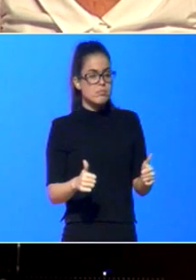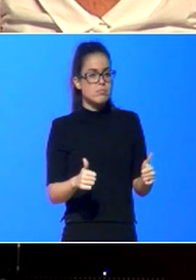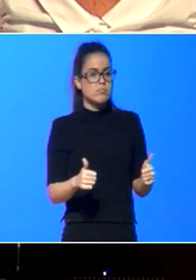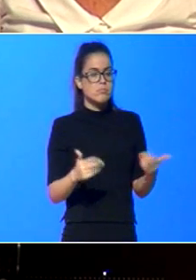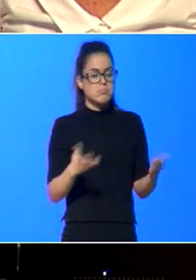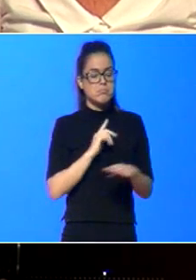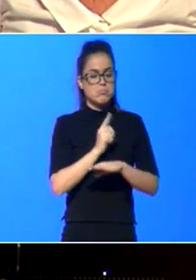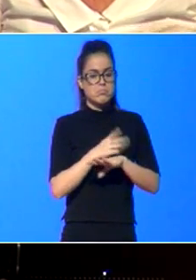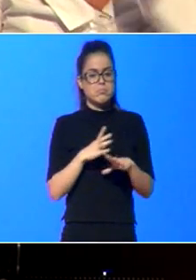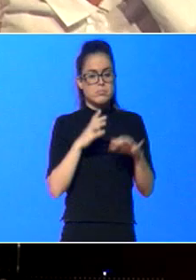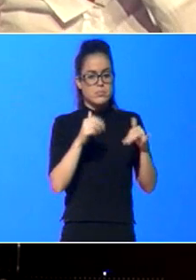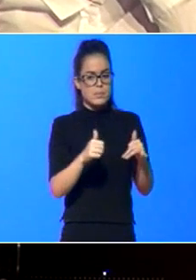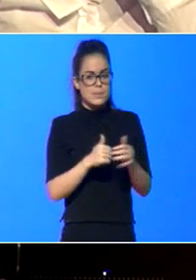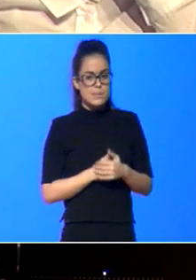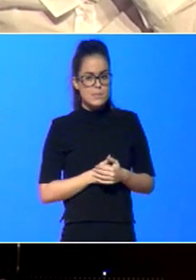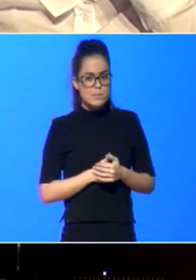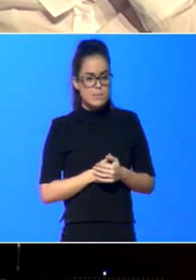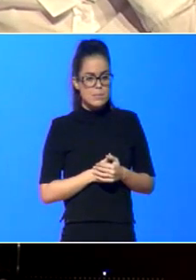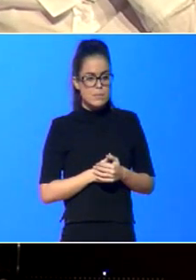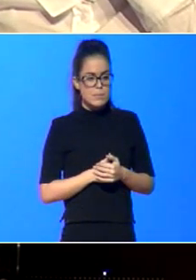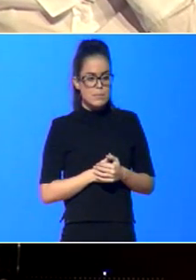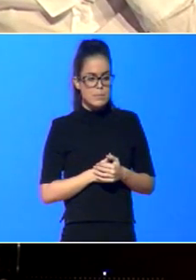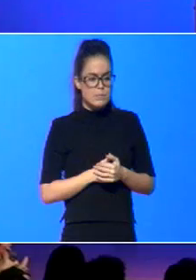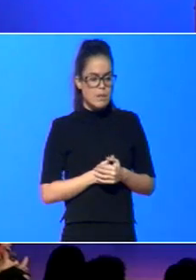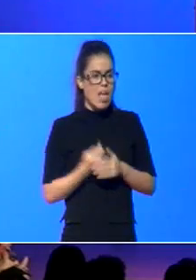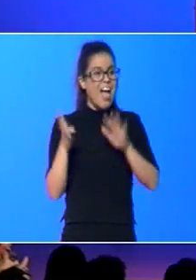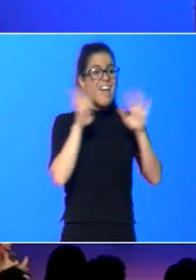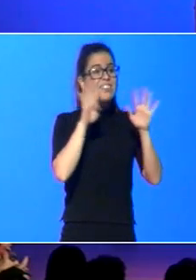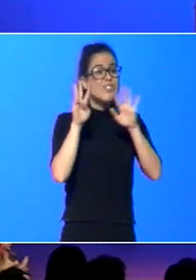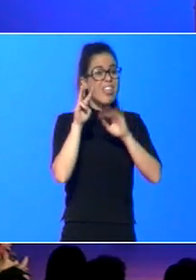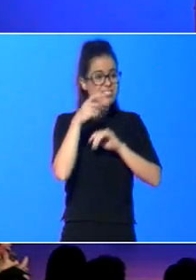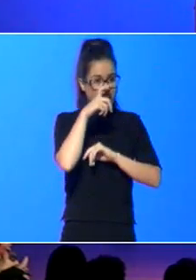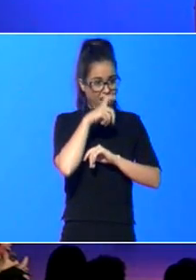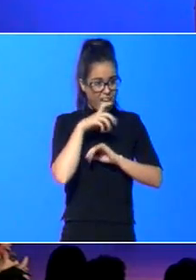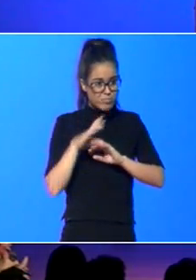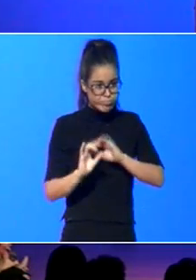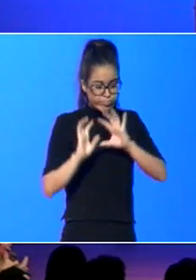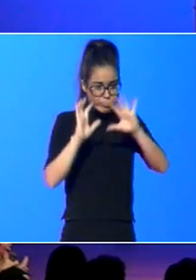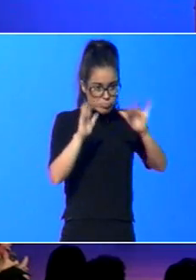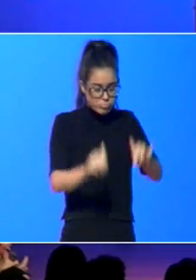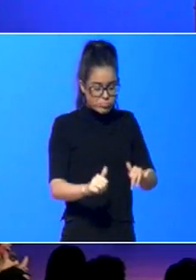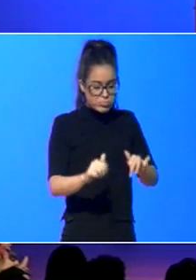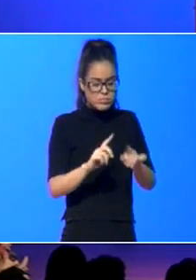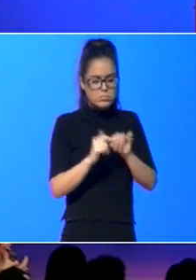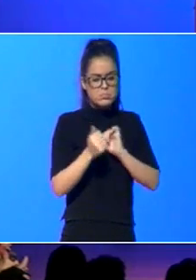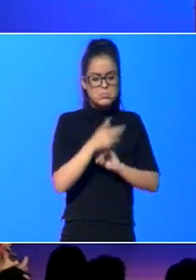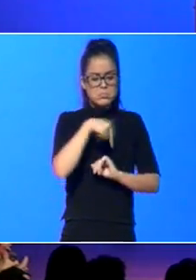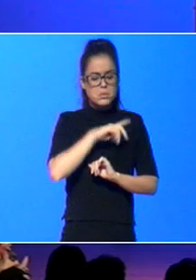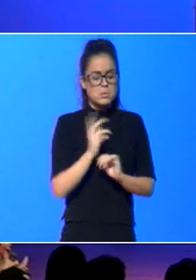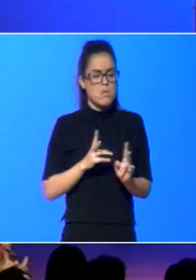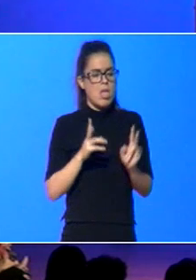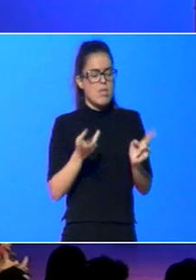ja urtia pesaten horaz, ez? Largoita iruan, guke orduntxe etorri barri gure eskolar egoten zan taldetxu